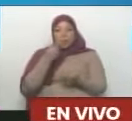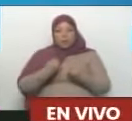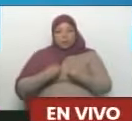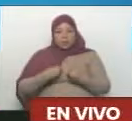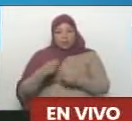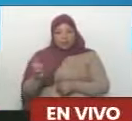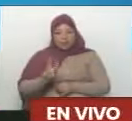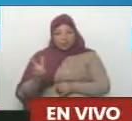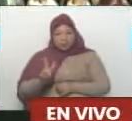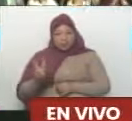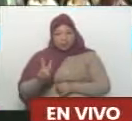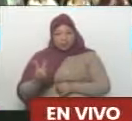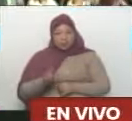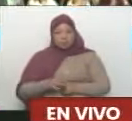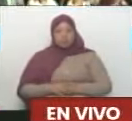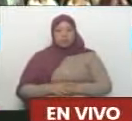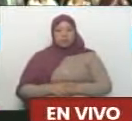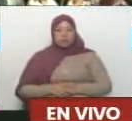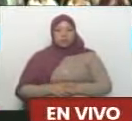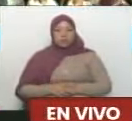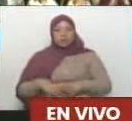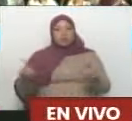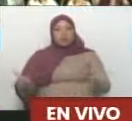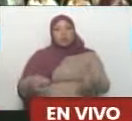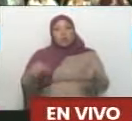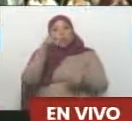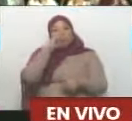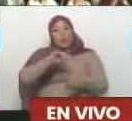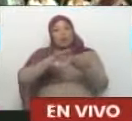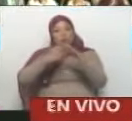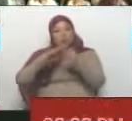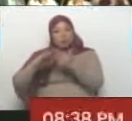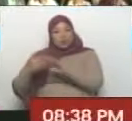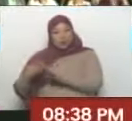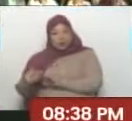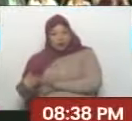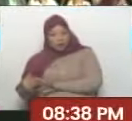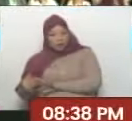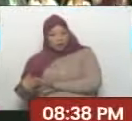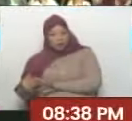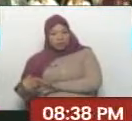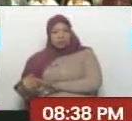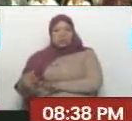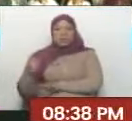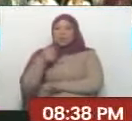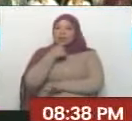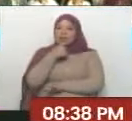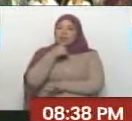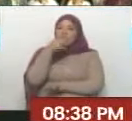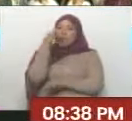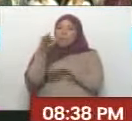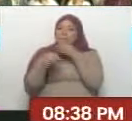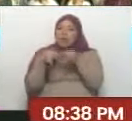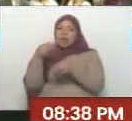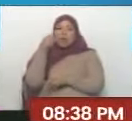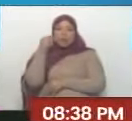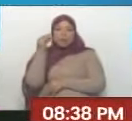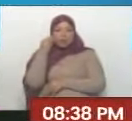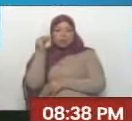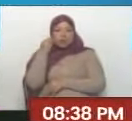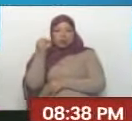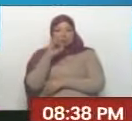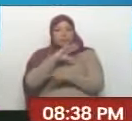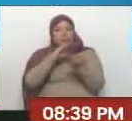Venezuela. Los cumpleaños comunitarios. Ernesto, ¿quién pudiera explicarnos esta experiencia de